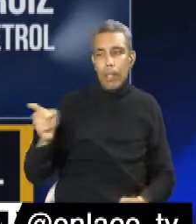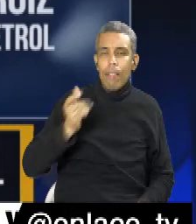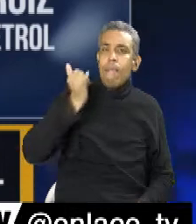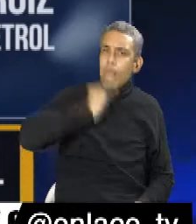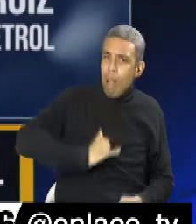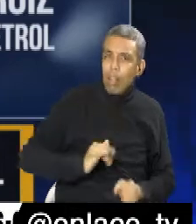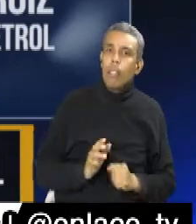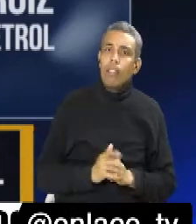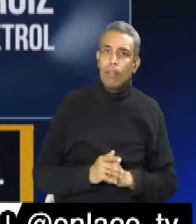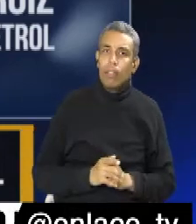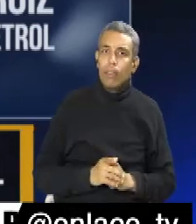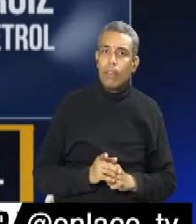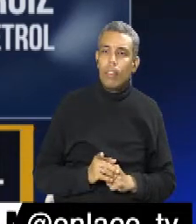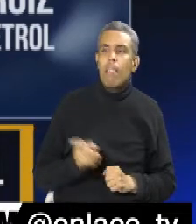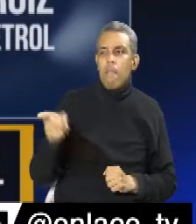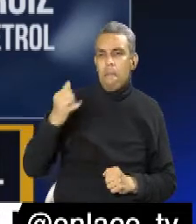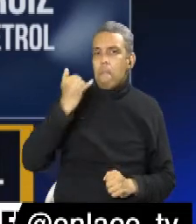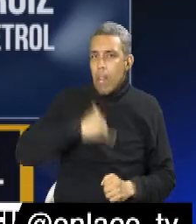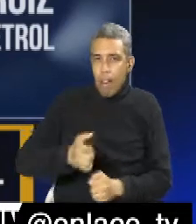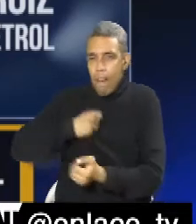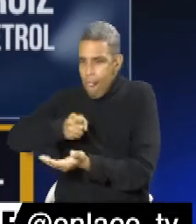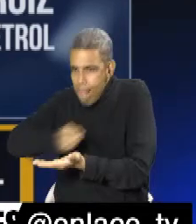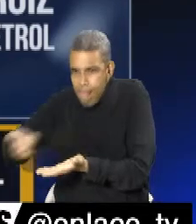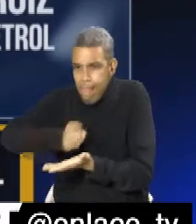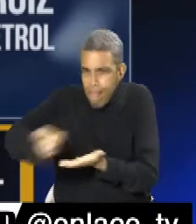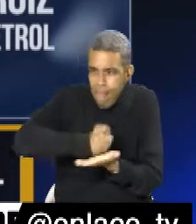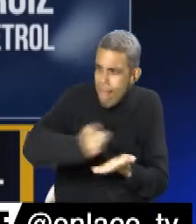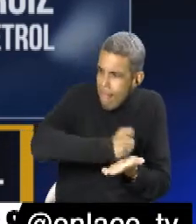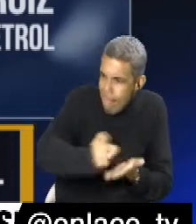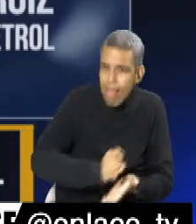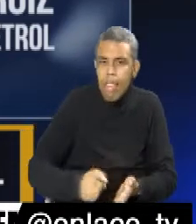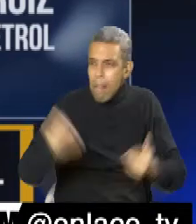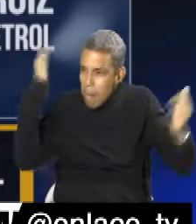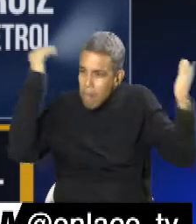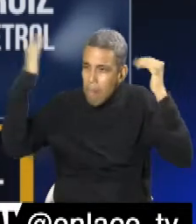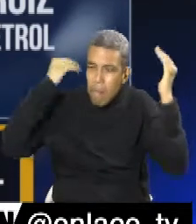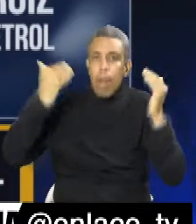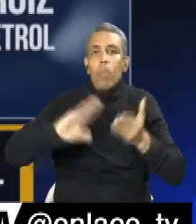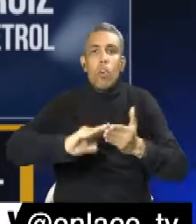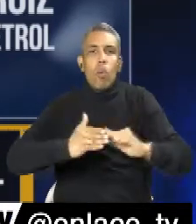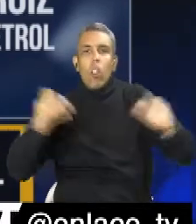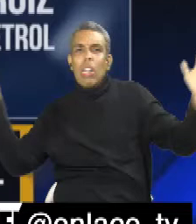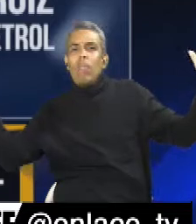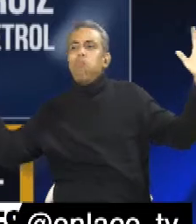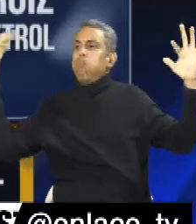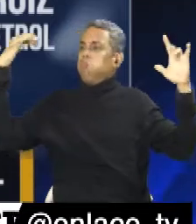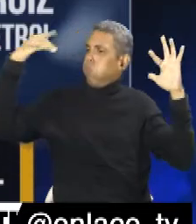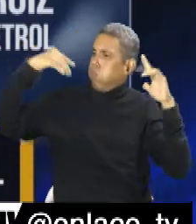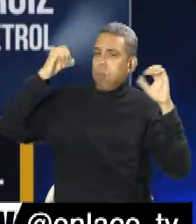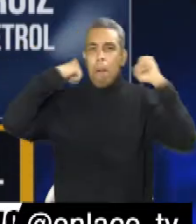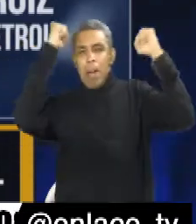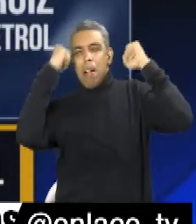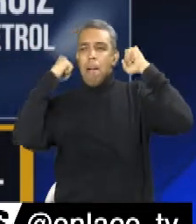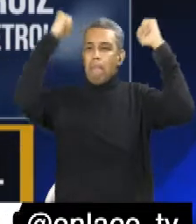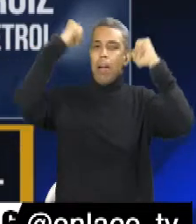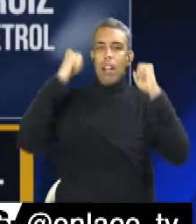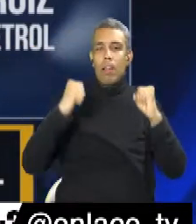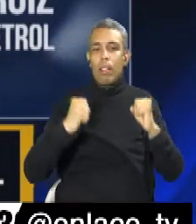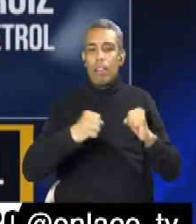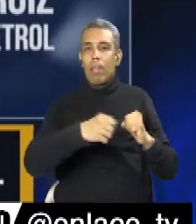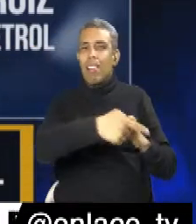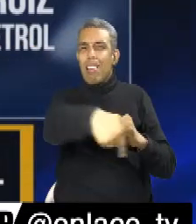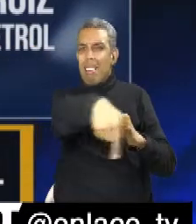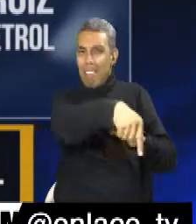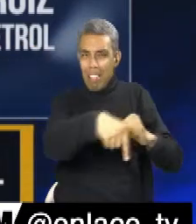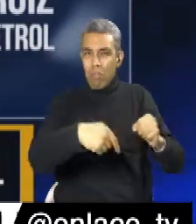Suerte, y lo responsabilizamos de las consecuencias que puede tener en la integridad de las personas y en